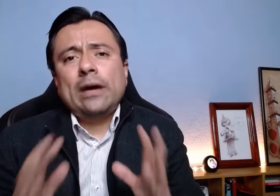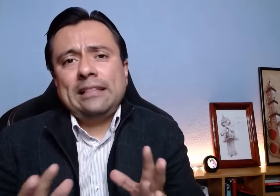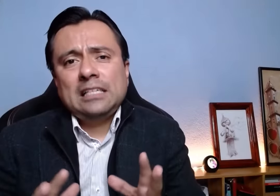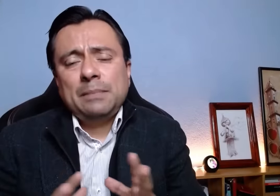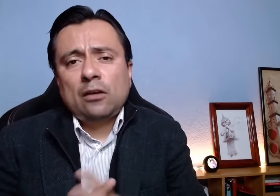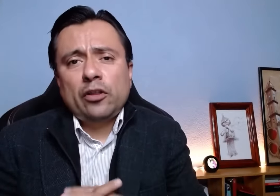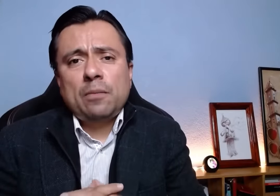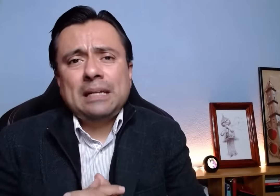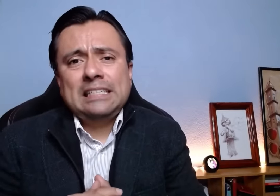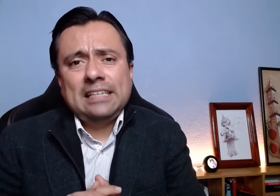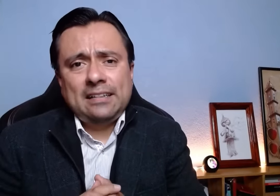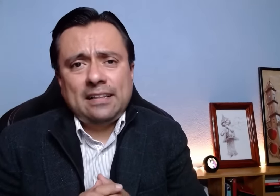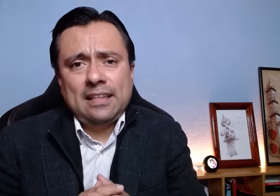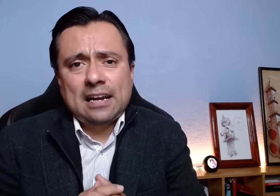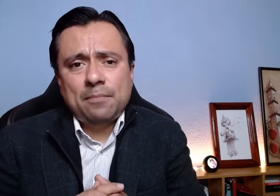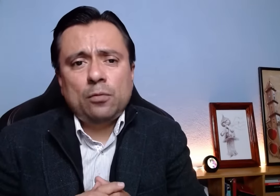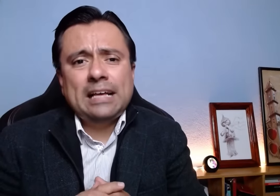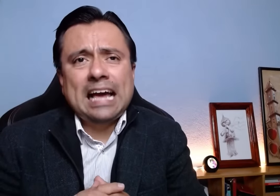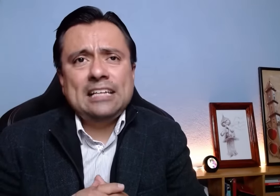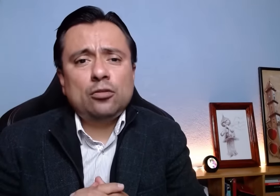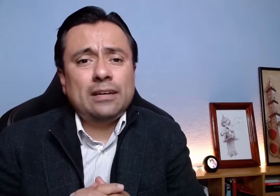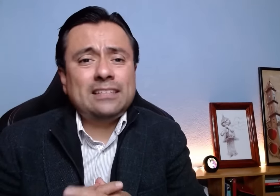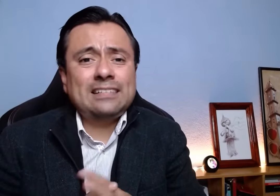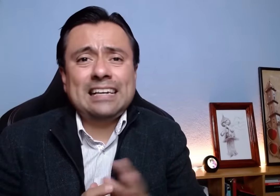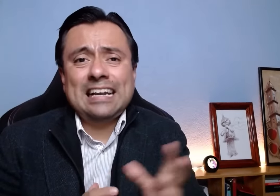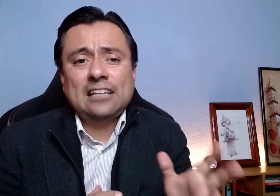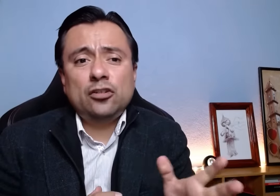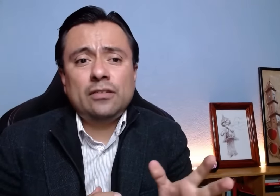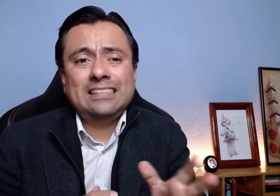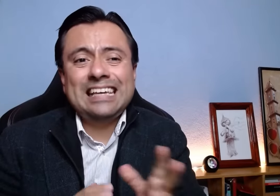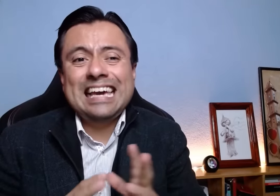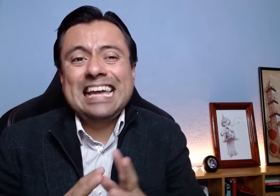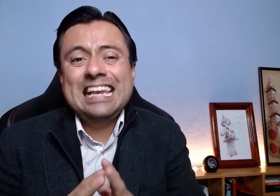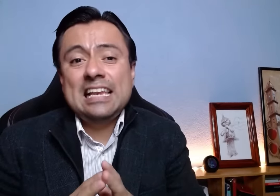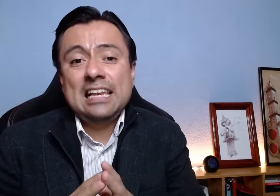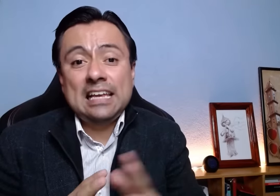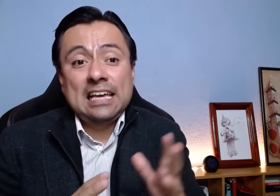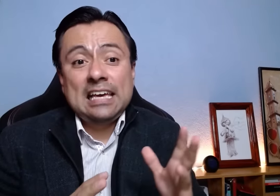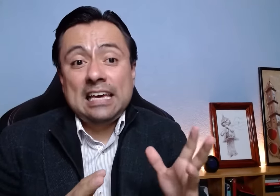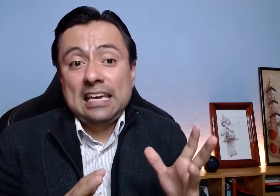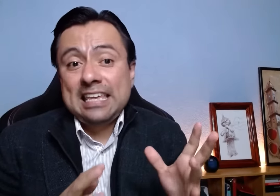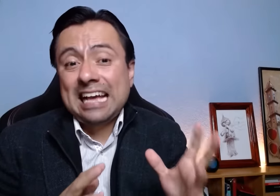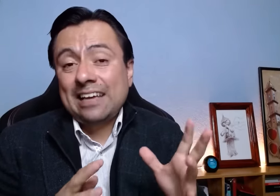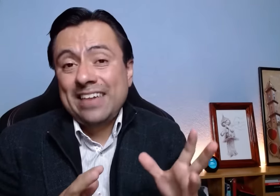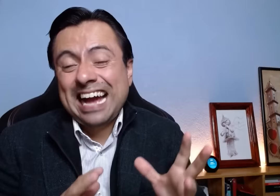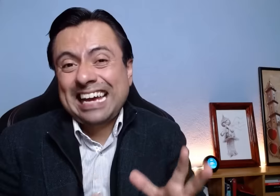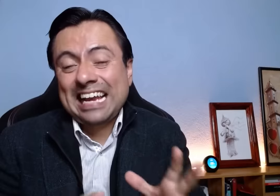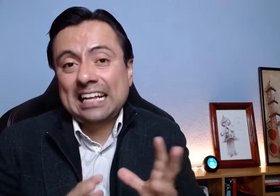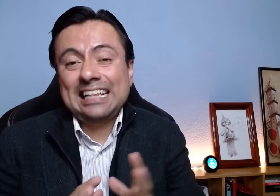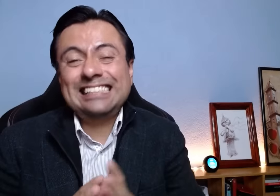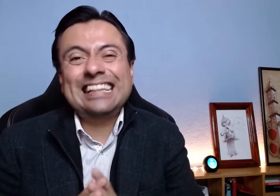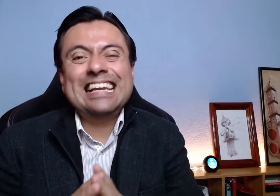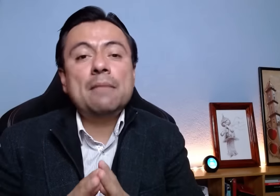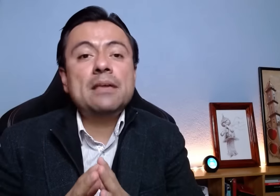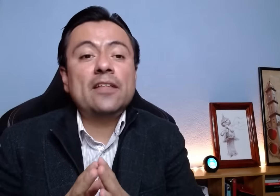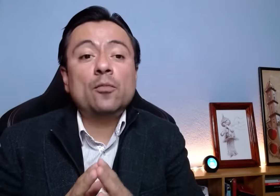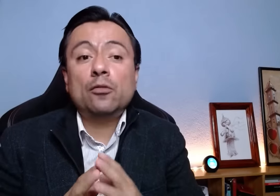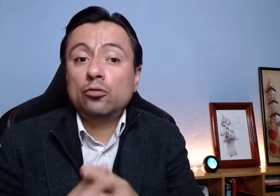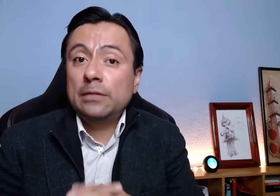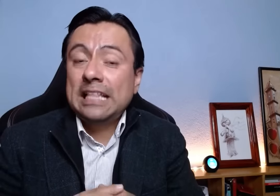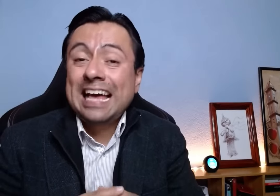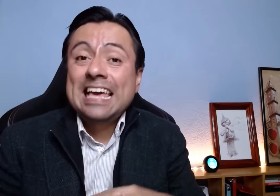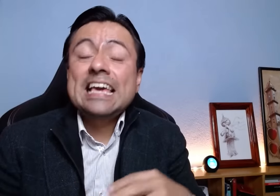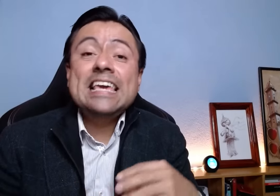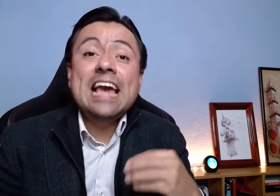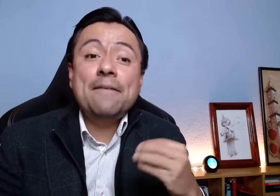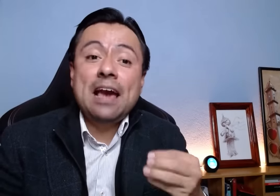Haciendo cuentas, para cuando el presidente de la República hizo estas declaraciones, él ya sabía que la alcaldesa tenía miedo por